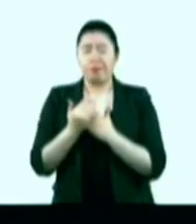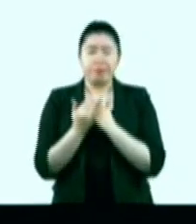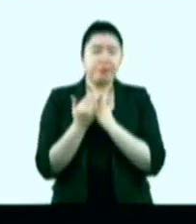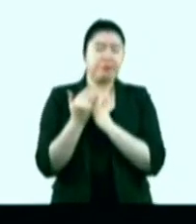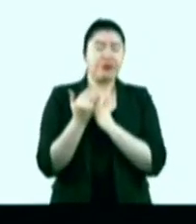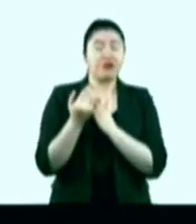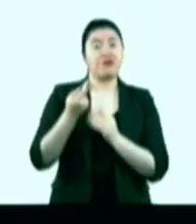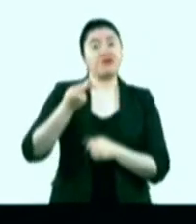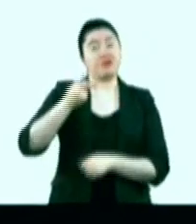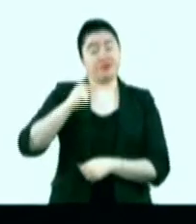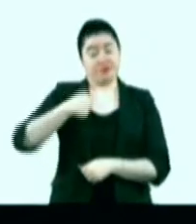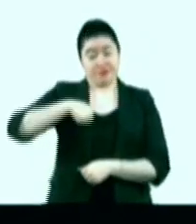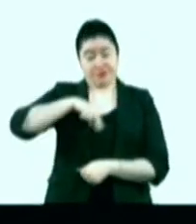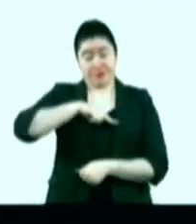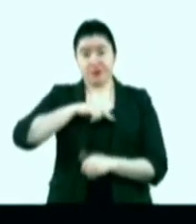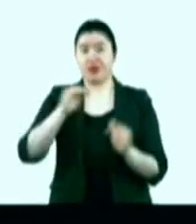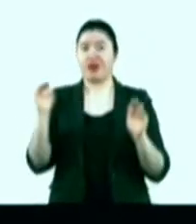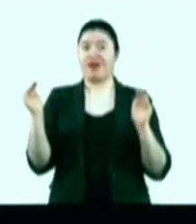seguridad.